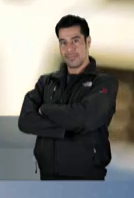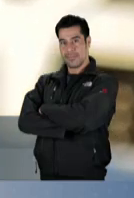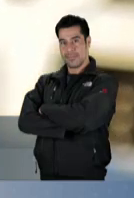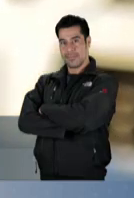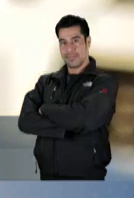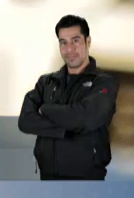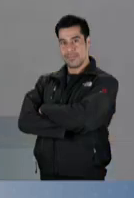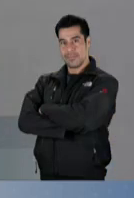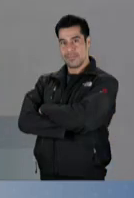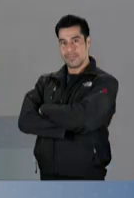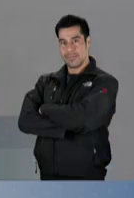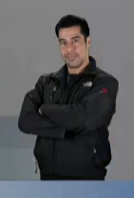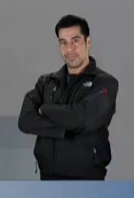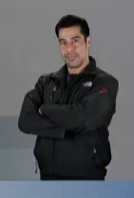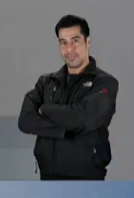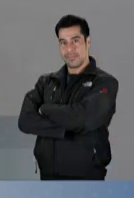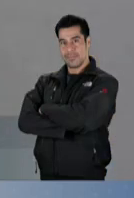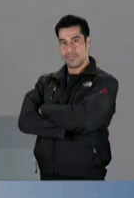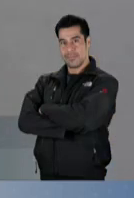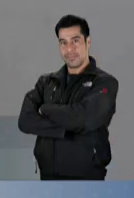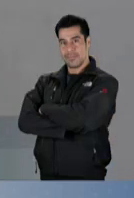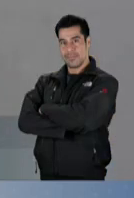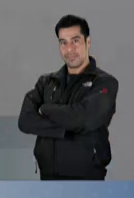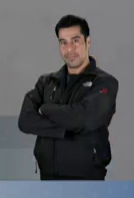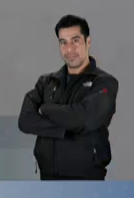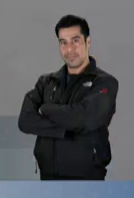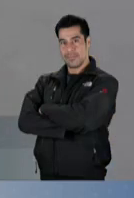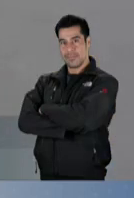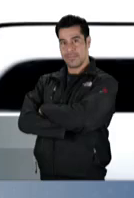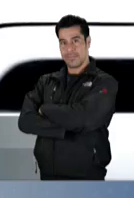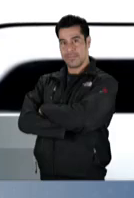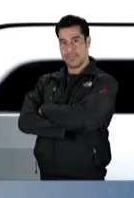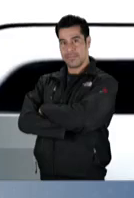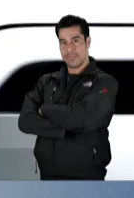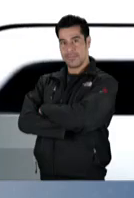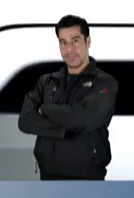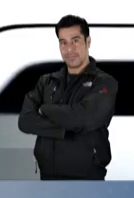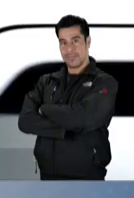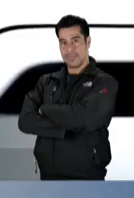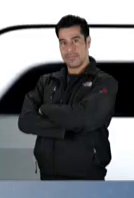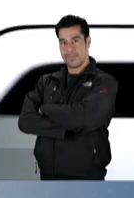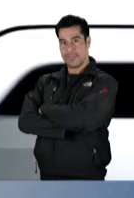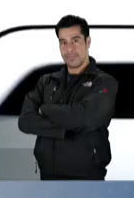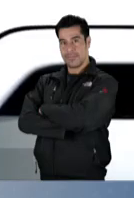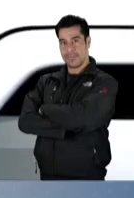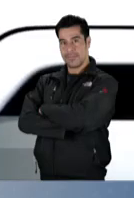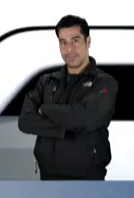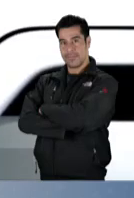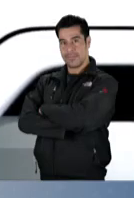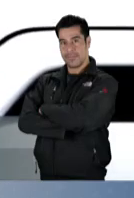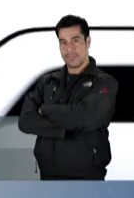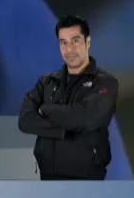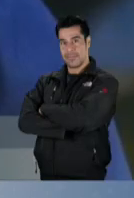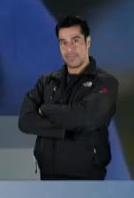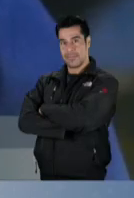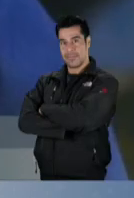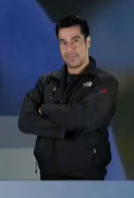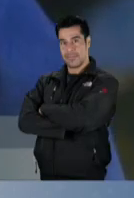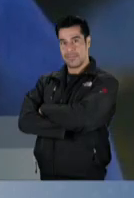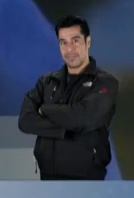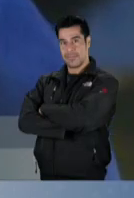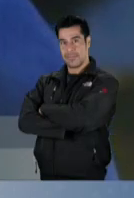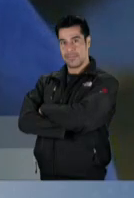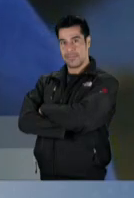finalmente lograron también ayudar a este guardia de seguridad, el único testigo junto a las cámaras para ver qué en realidad pasó,